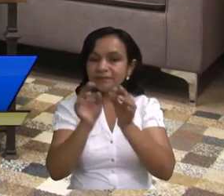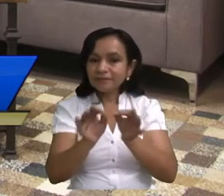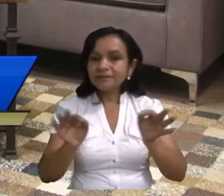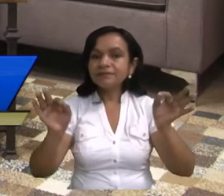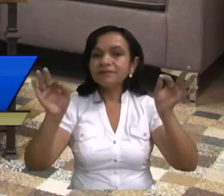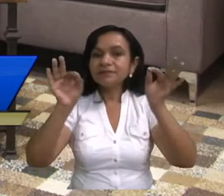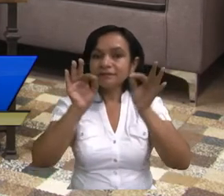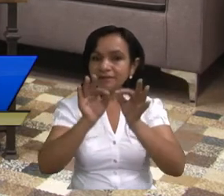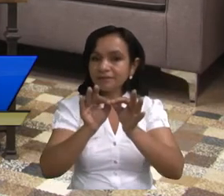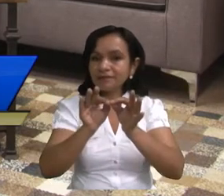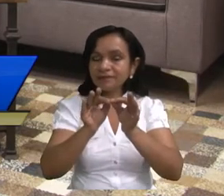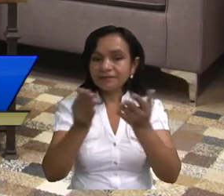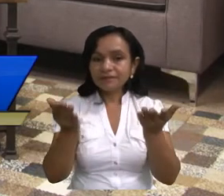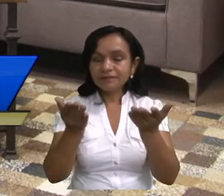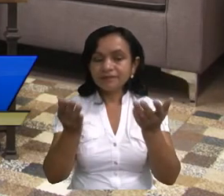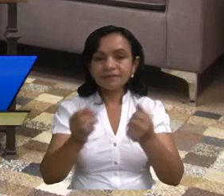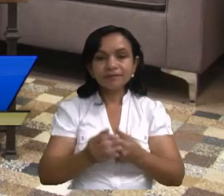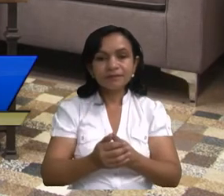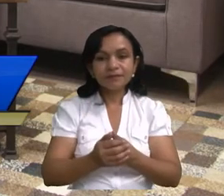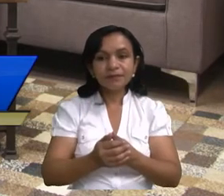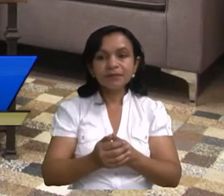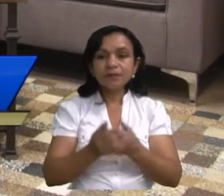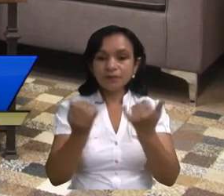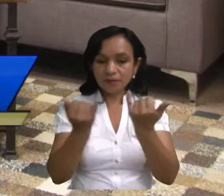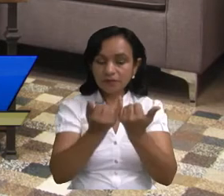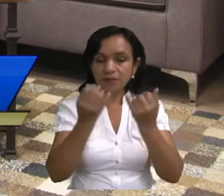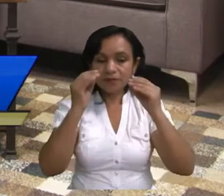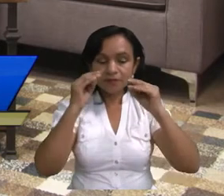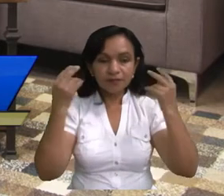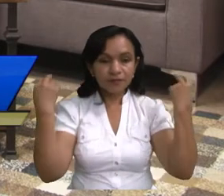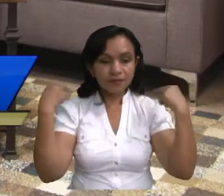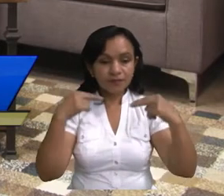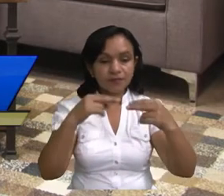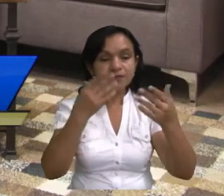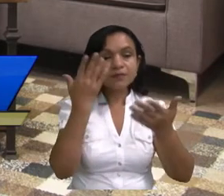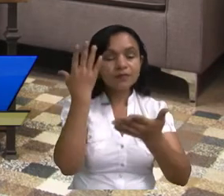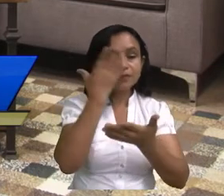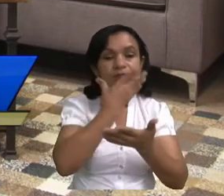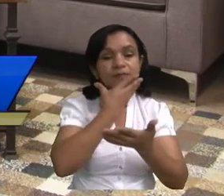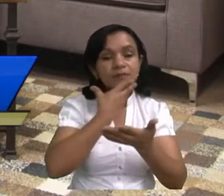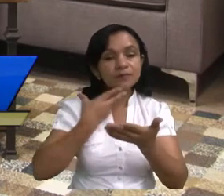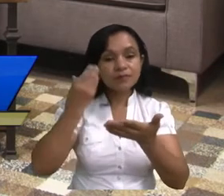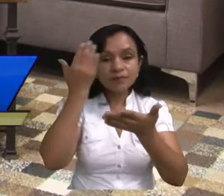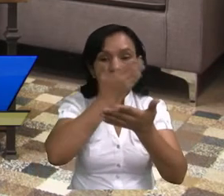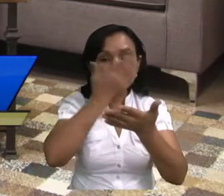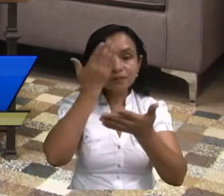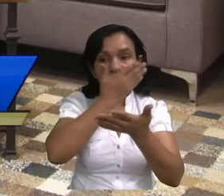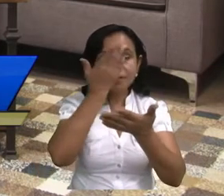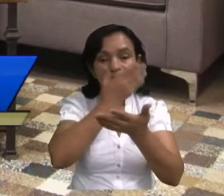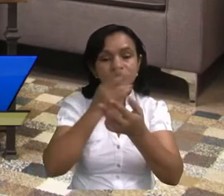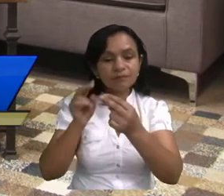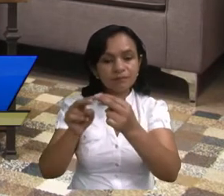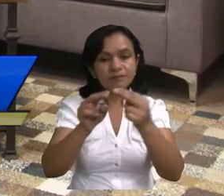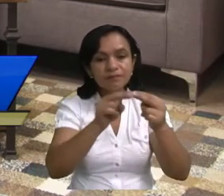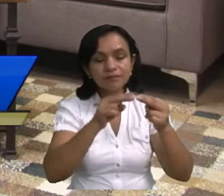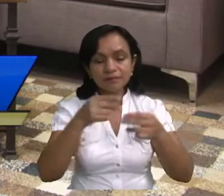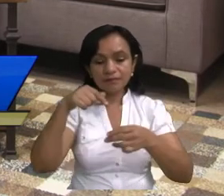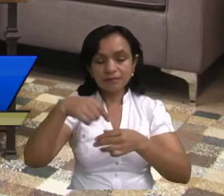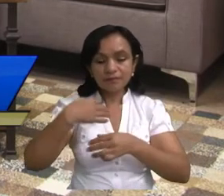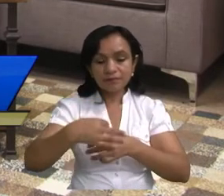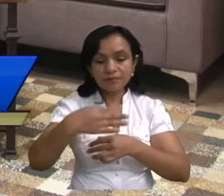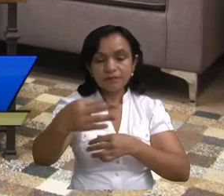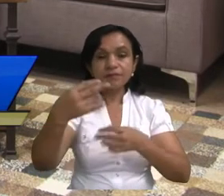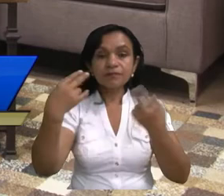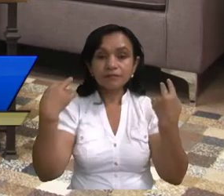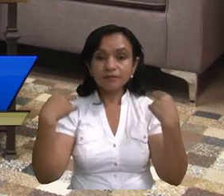importantísimo para también la formación de los jóvenes y los profesionales que entran en contacto, los futuros profesionales con